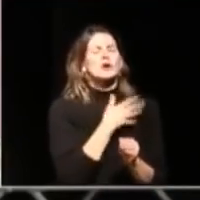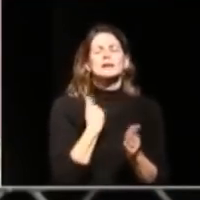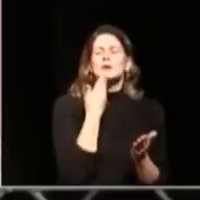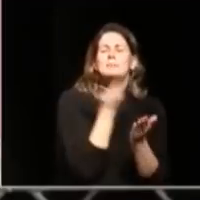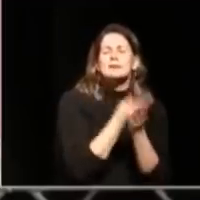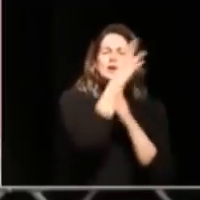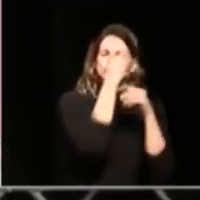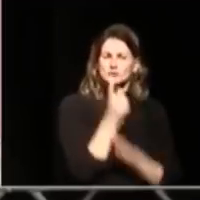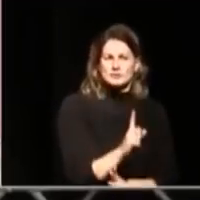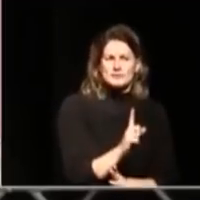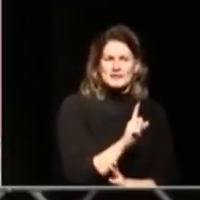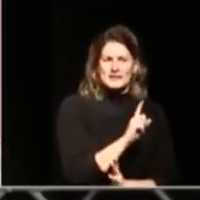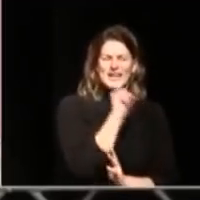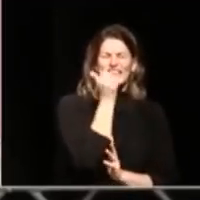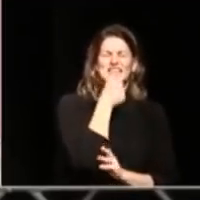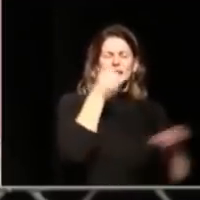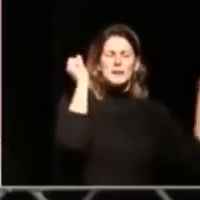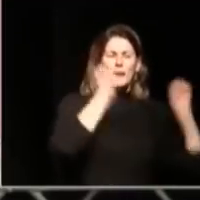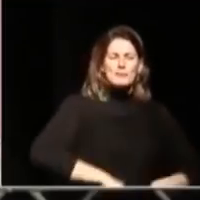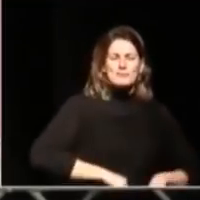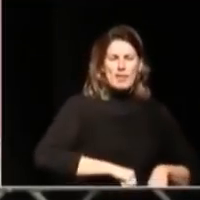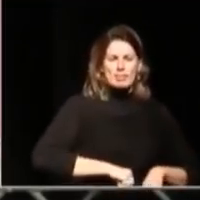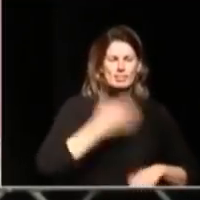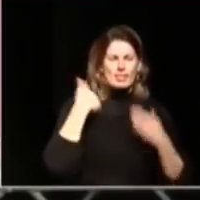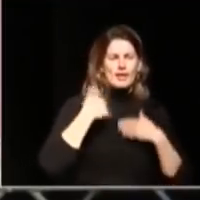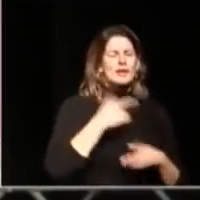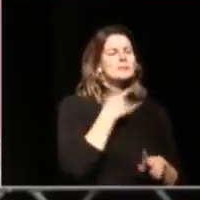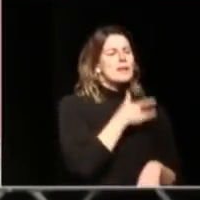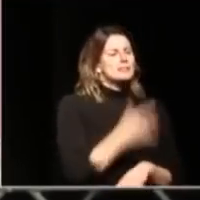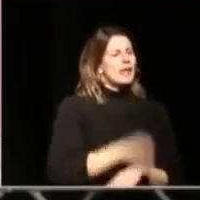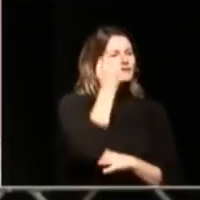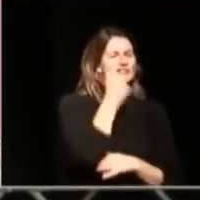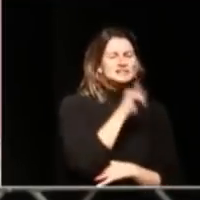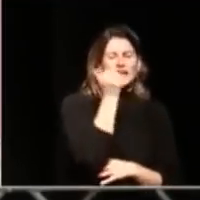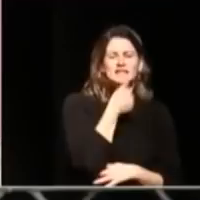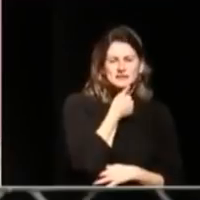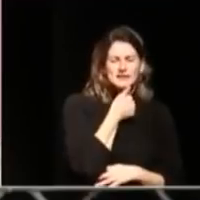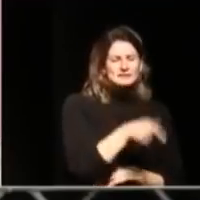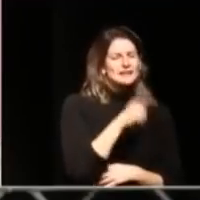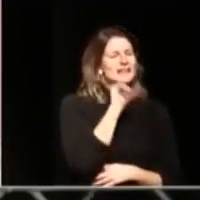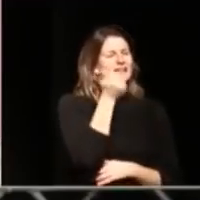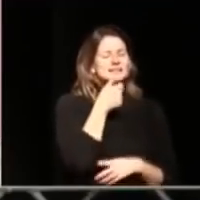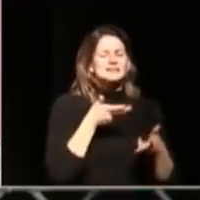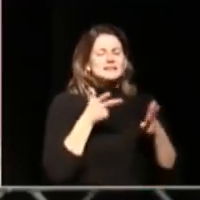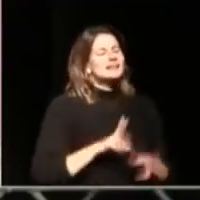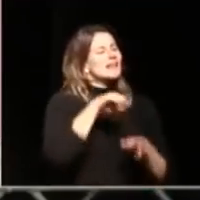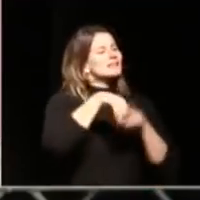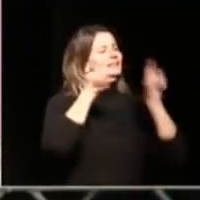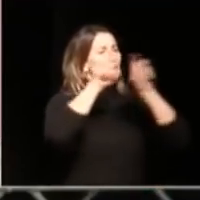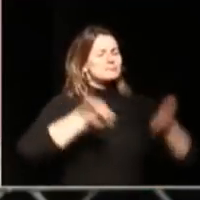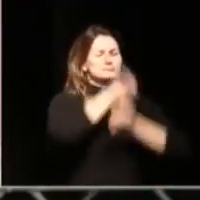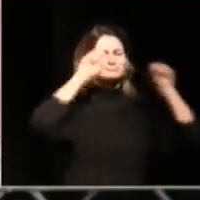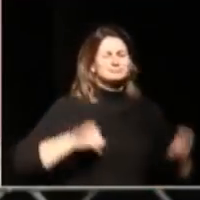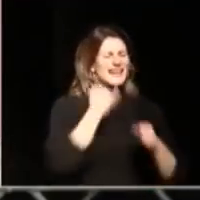que no olviden quiénes pactaron para aprobar amnistías fiscales, que no se olviden de quienes se sientan en consejos de administración